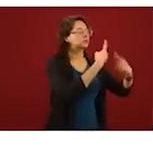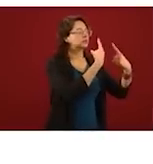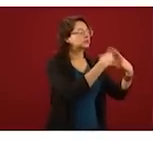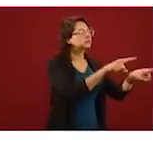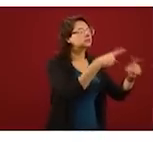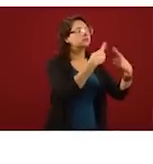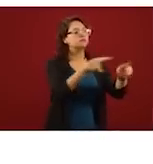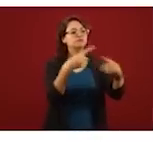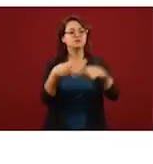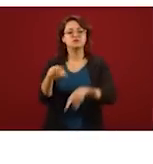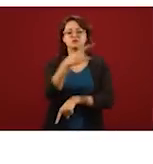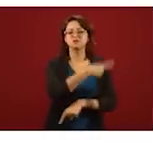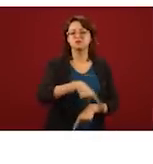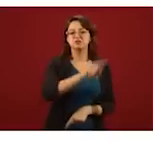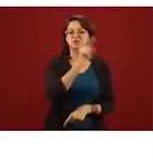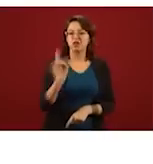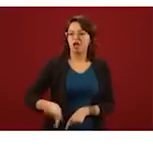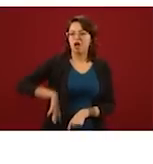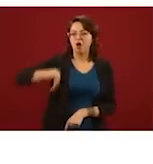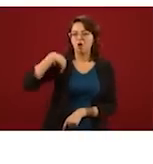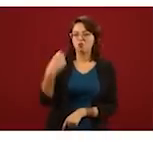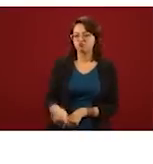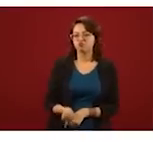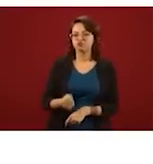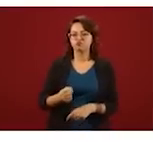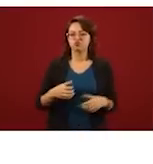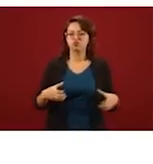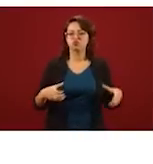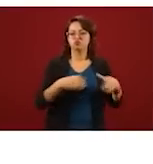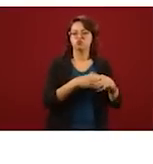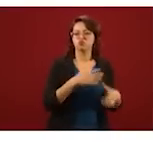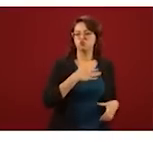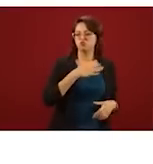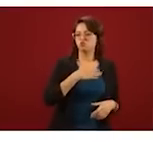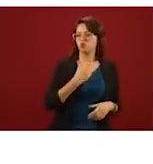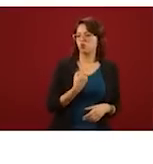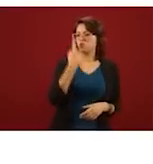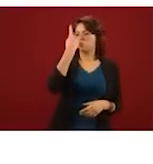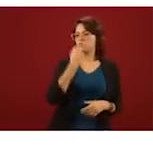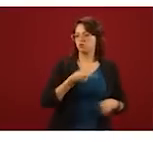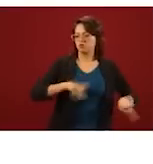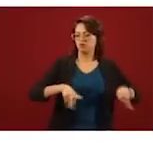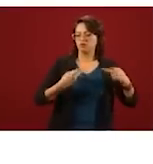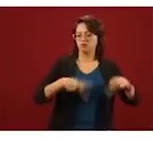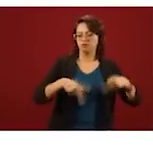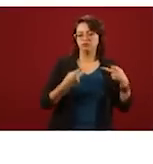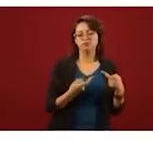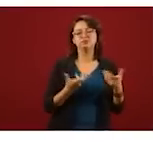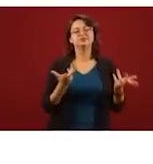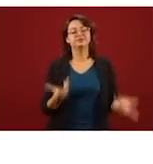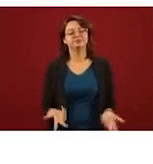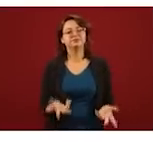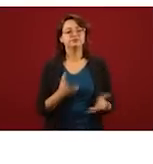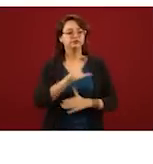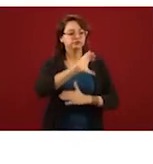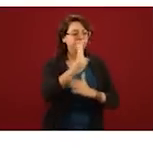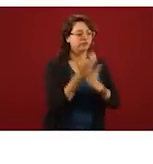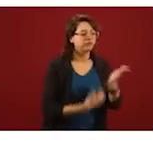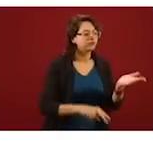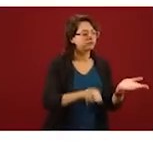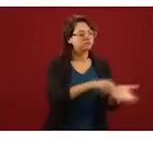que han monopolizado la distribución y por lo tanto sujetas a este entramado de complicidades en la asignación de contratos